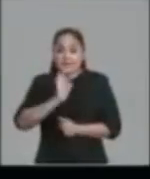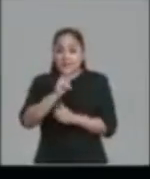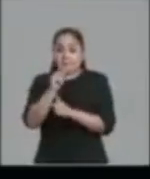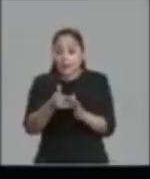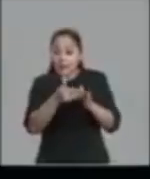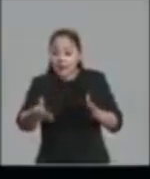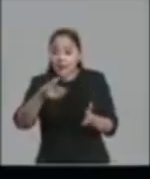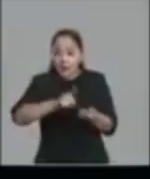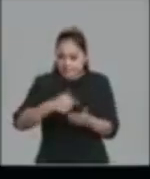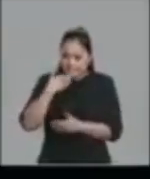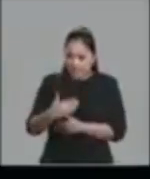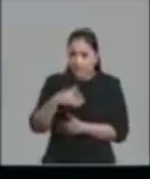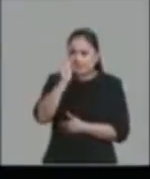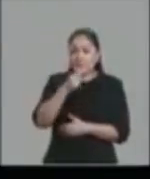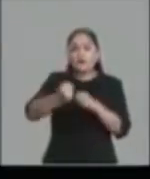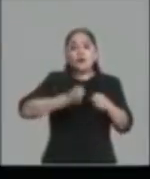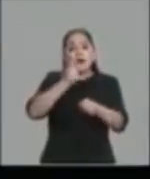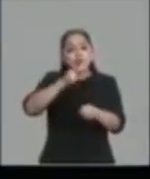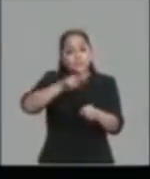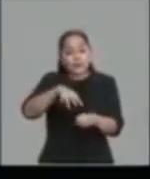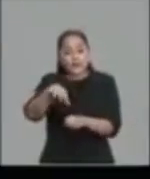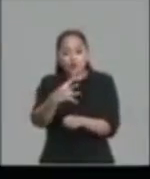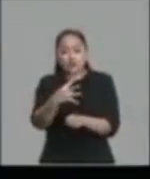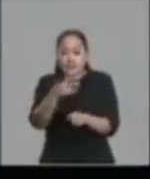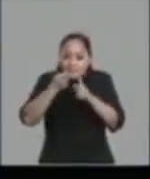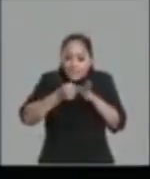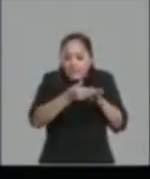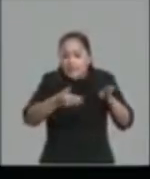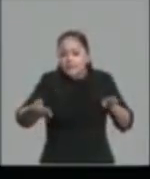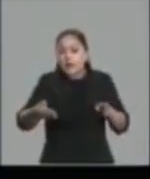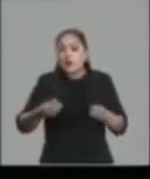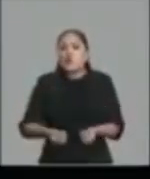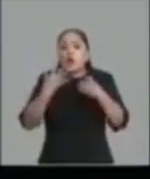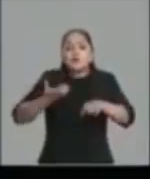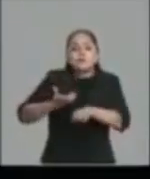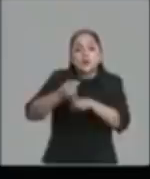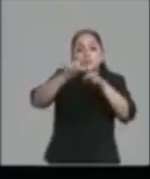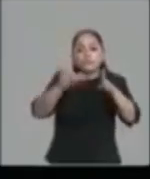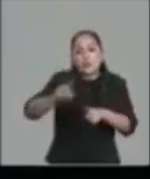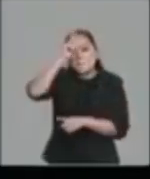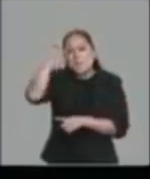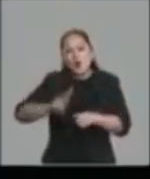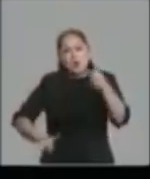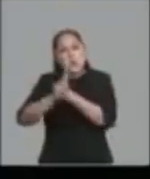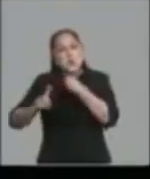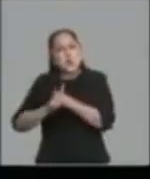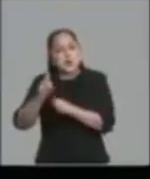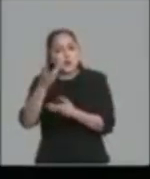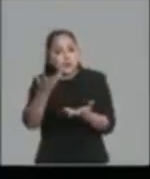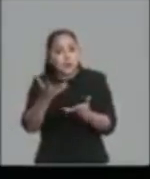buena, se lanzó en 2014. ¿En cuántos estados aumentó la violencia a partir de que lanzaron la nueva estrategia?